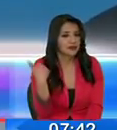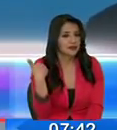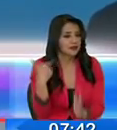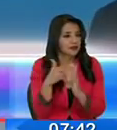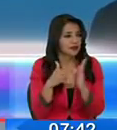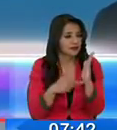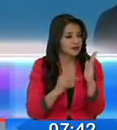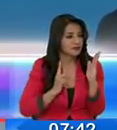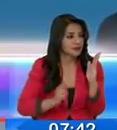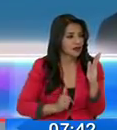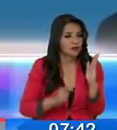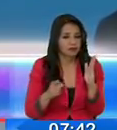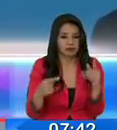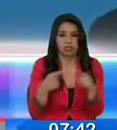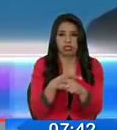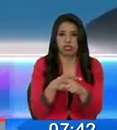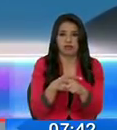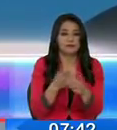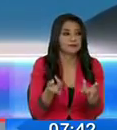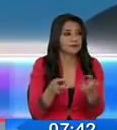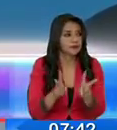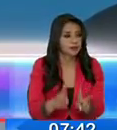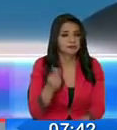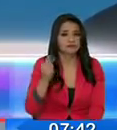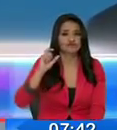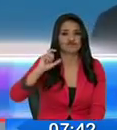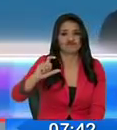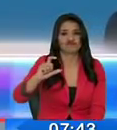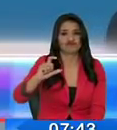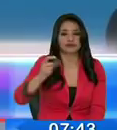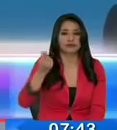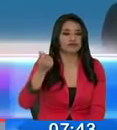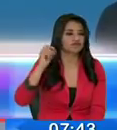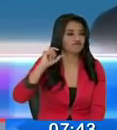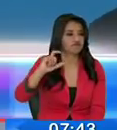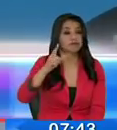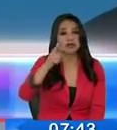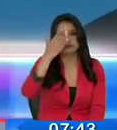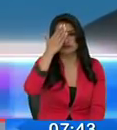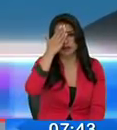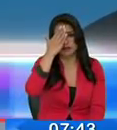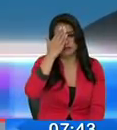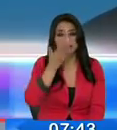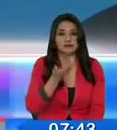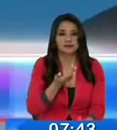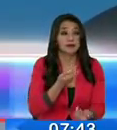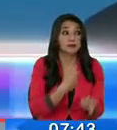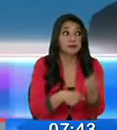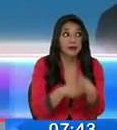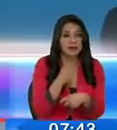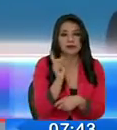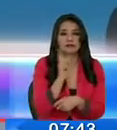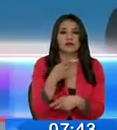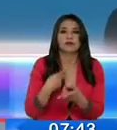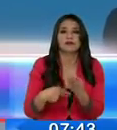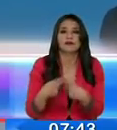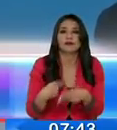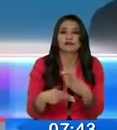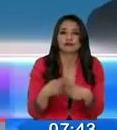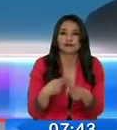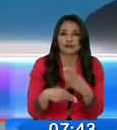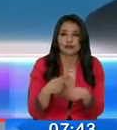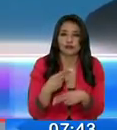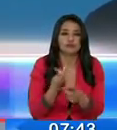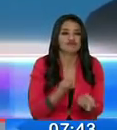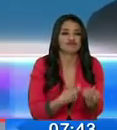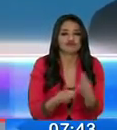sanitarios. Además de eso, los sobreprecios. Hay un negocio, porque ya no se llama venta, hay un negocio fabricado en la